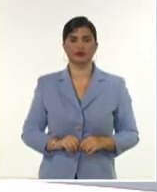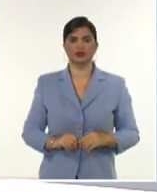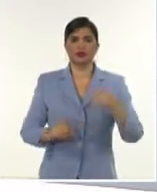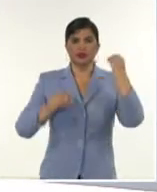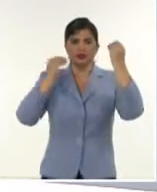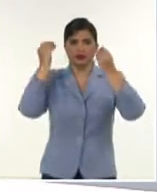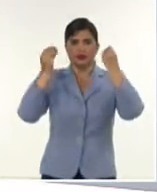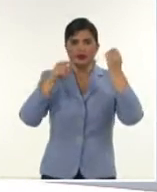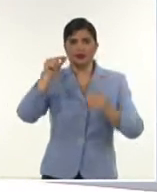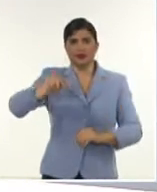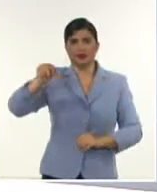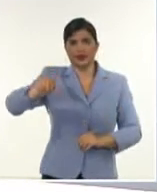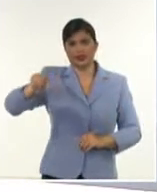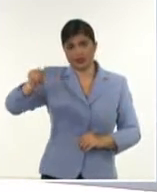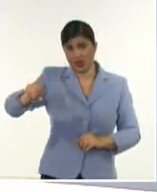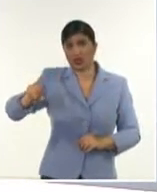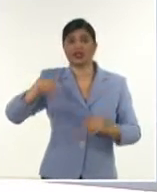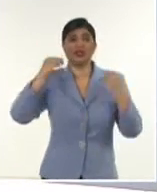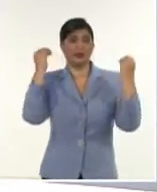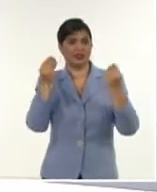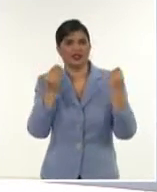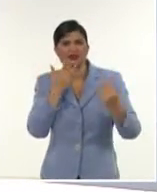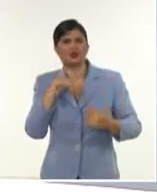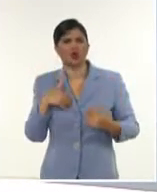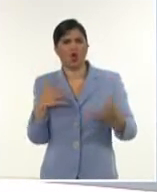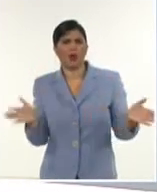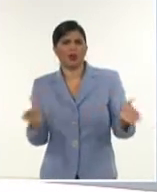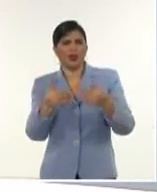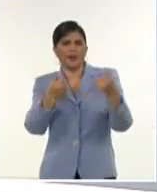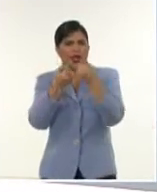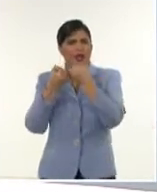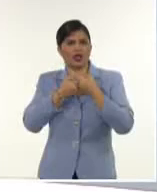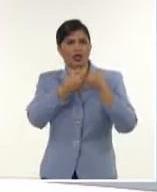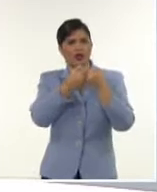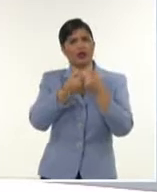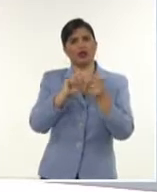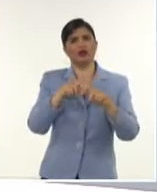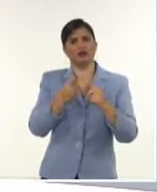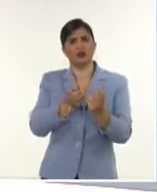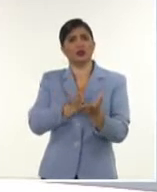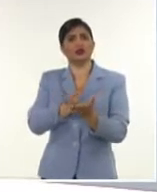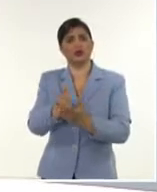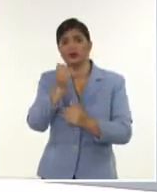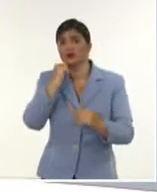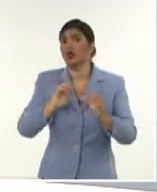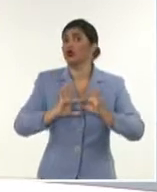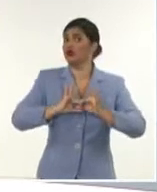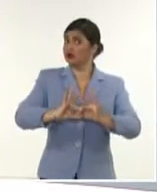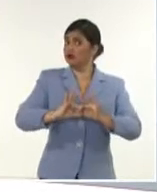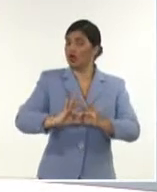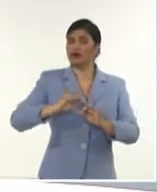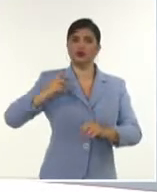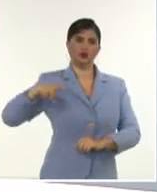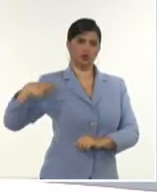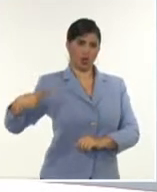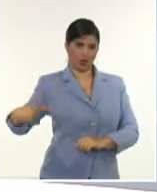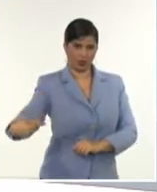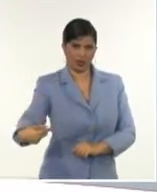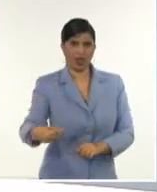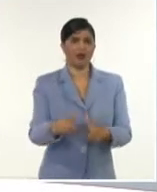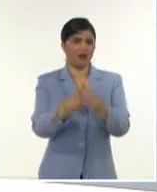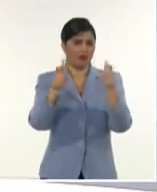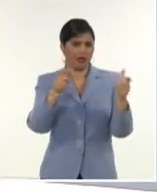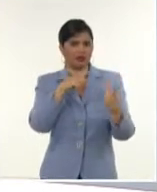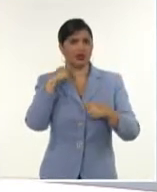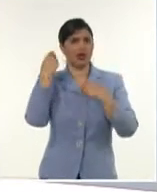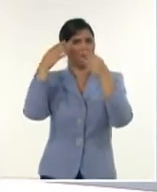legítimo dueño de la tierra por antigüedad, o si hay elegidos escudados en alguna religión, y el no menor capítulo de la ocupación y